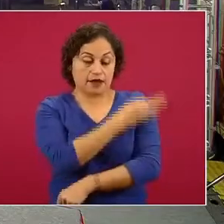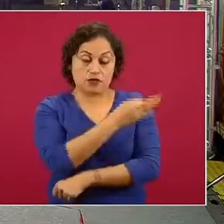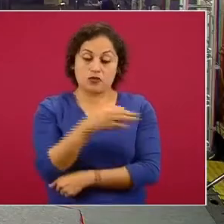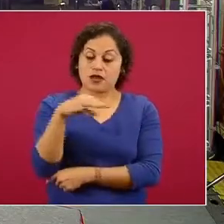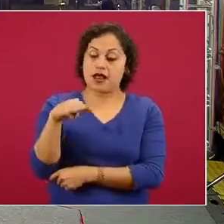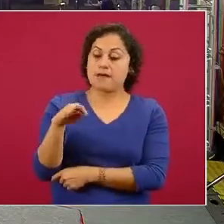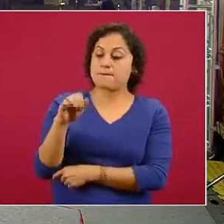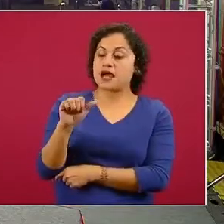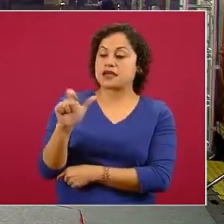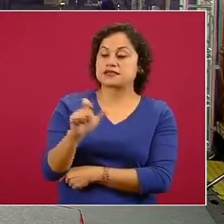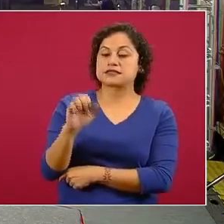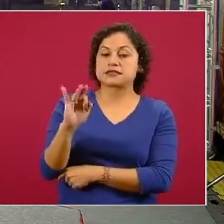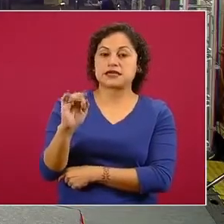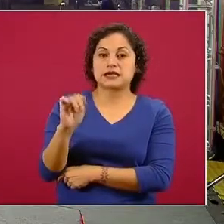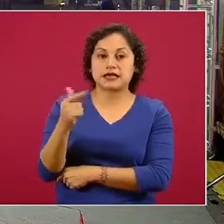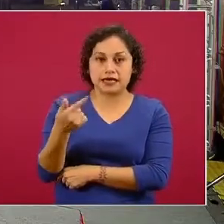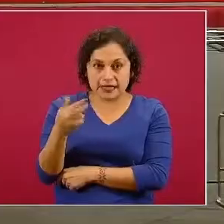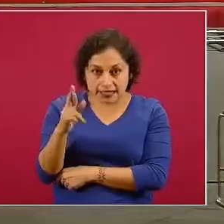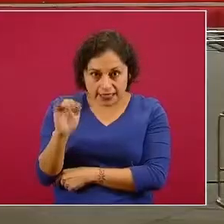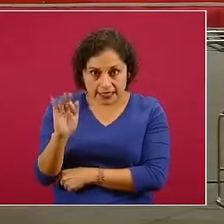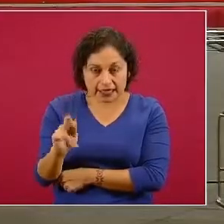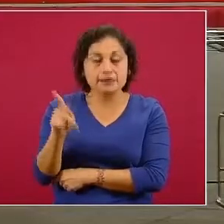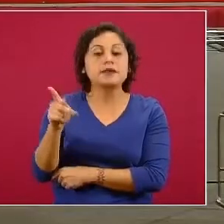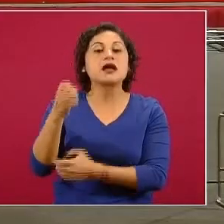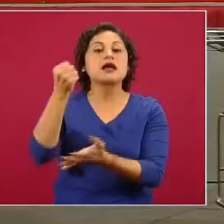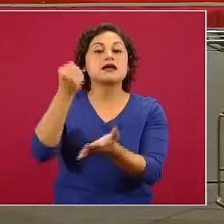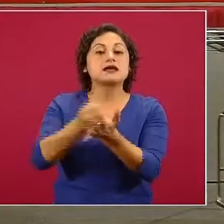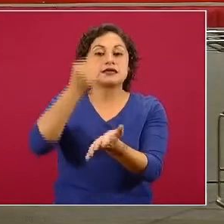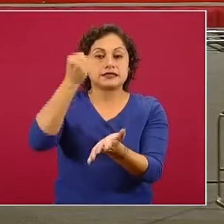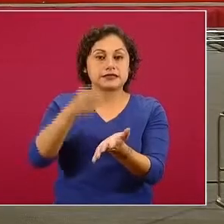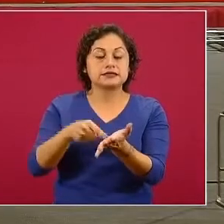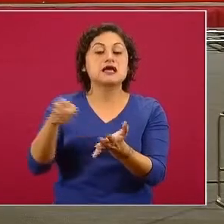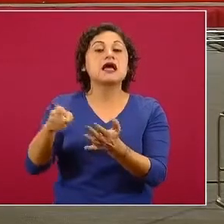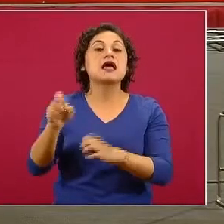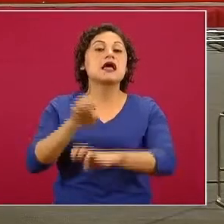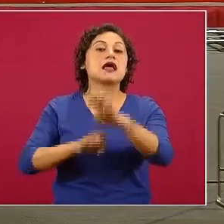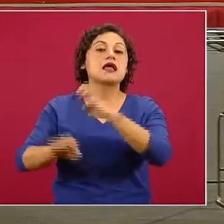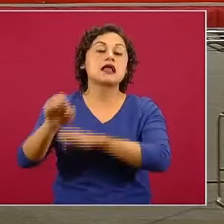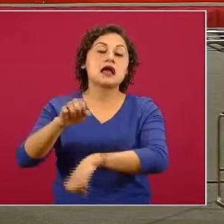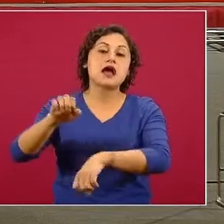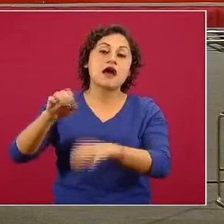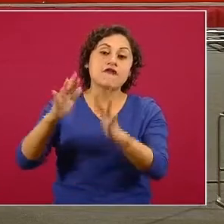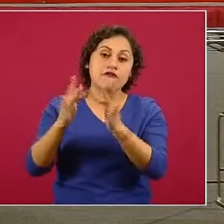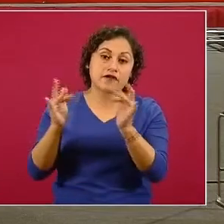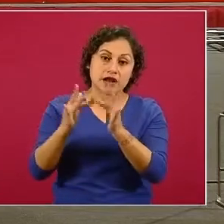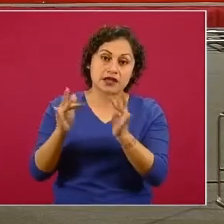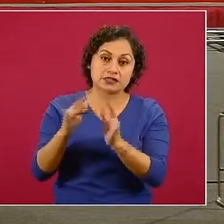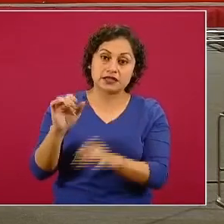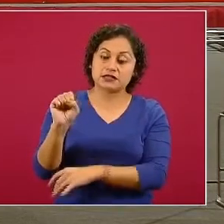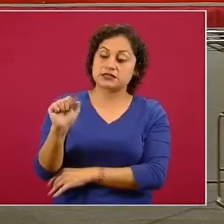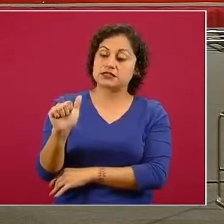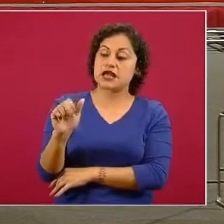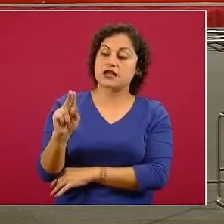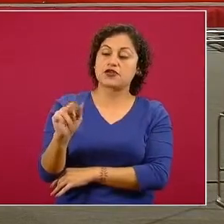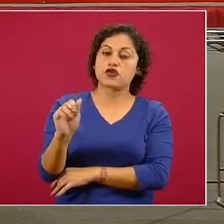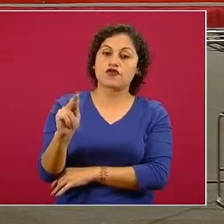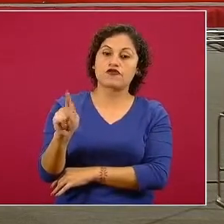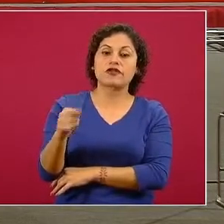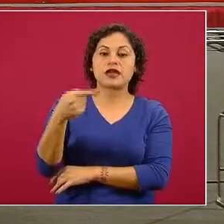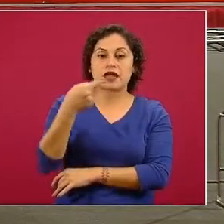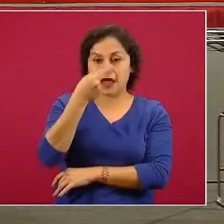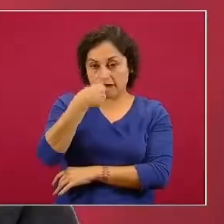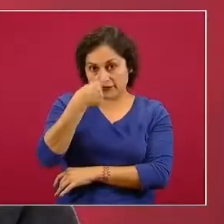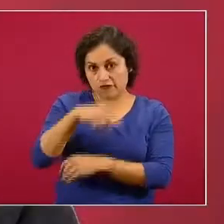es la marca registrada de la vacuna que produce el laboratorio francés Sanofi Pasteur para la influenza o contra la influenza. Es